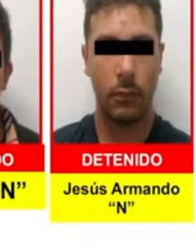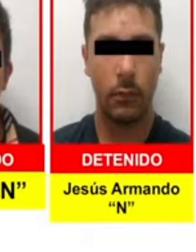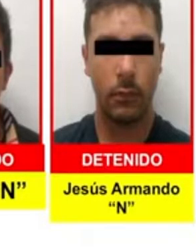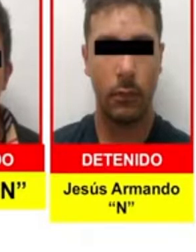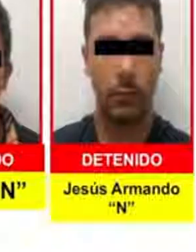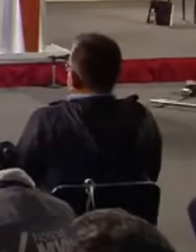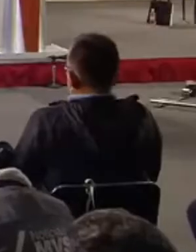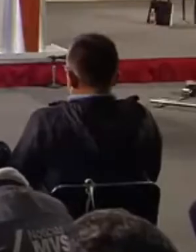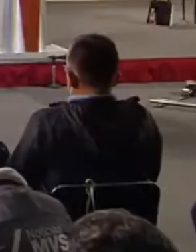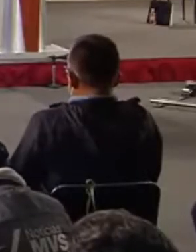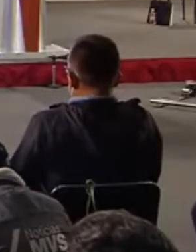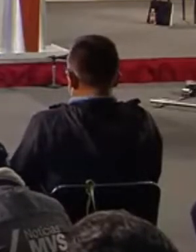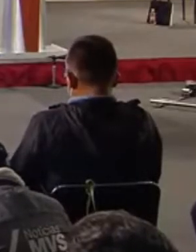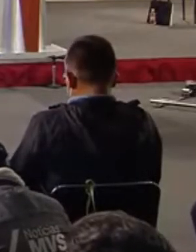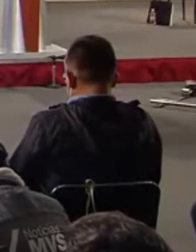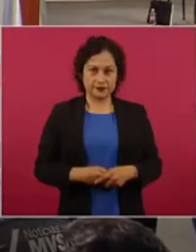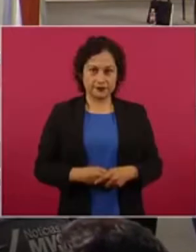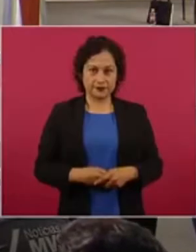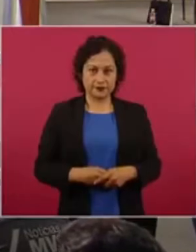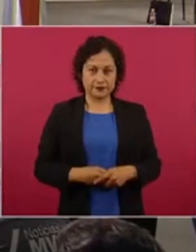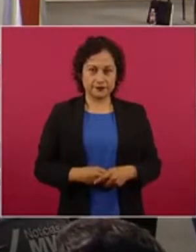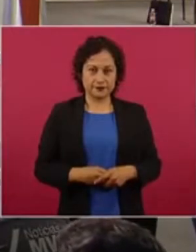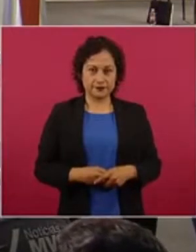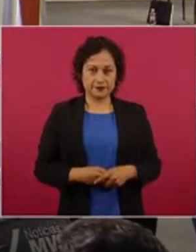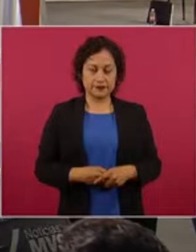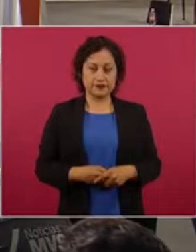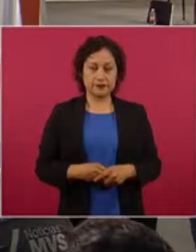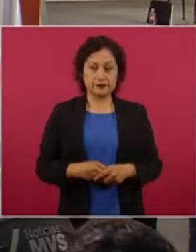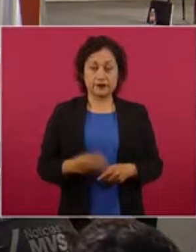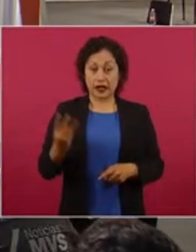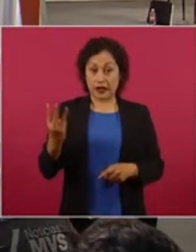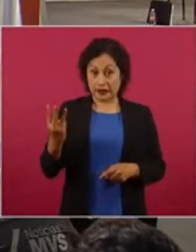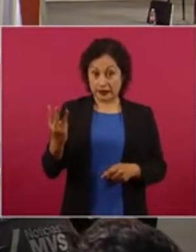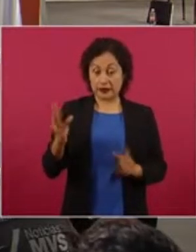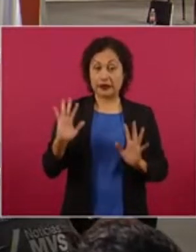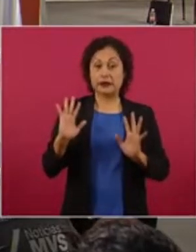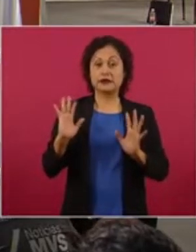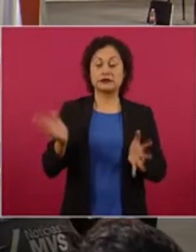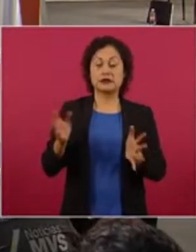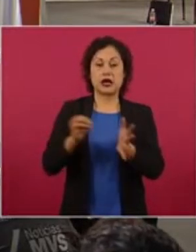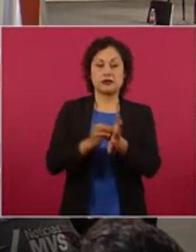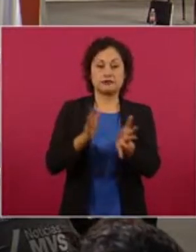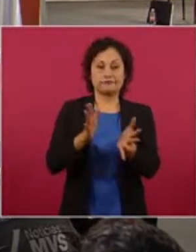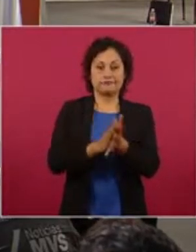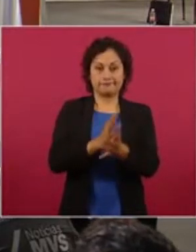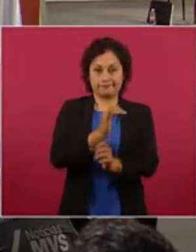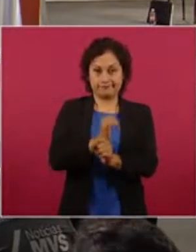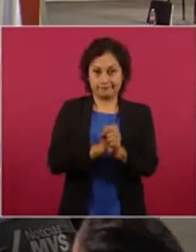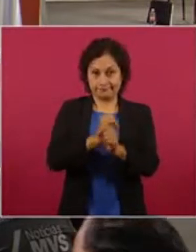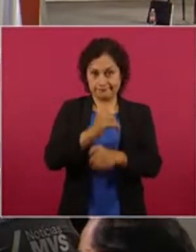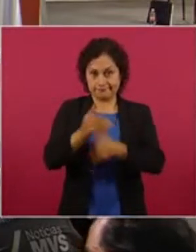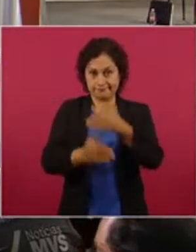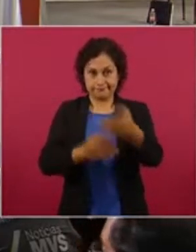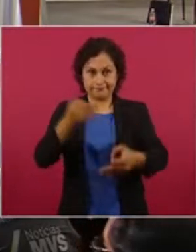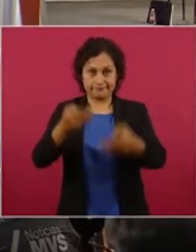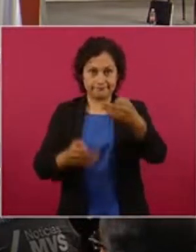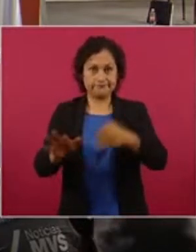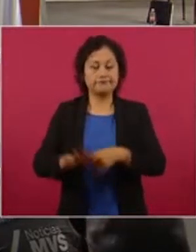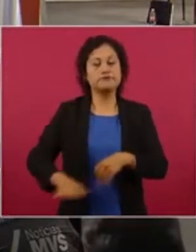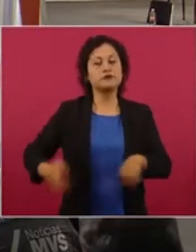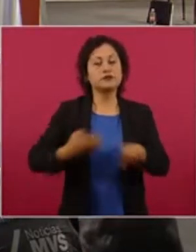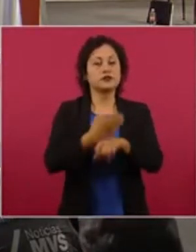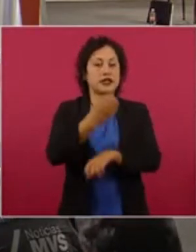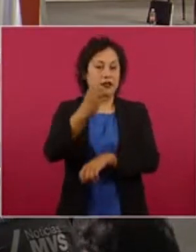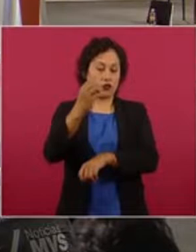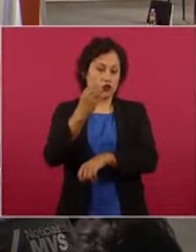procesos penales o imputaciones penales en el estado de Sonora. Ya todos ellos fueron vinculados